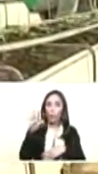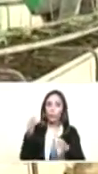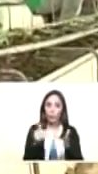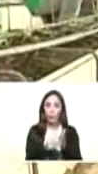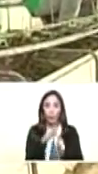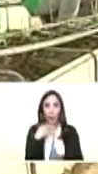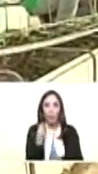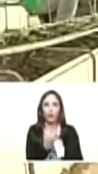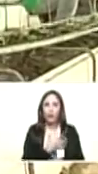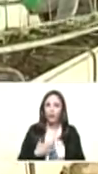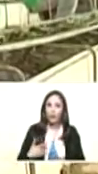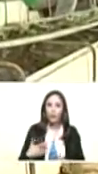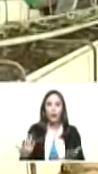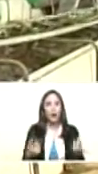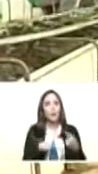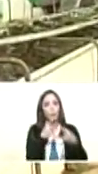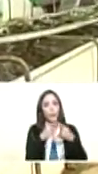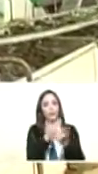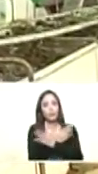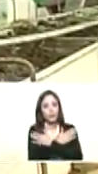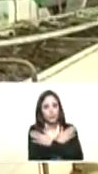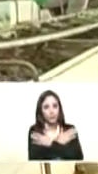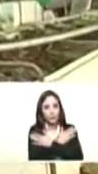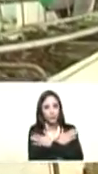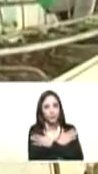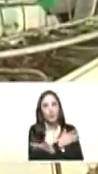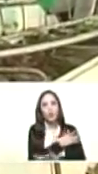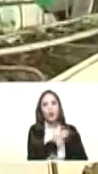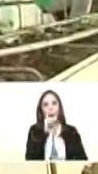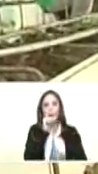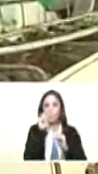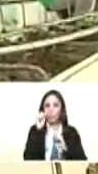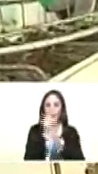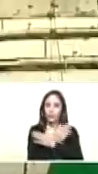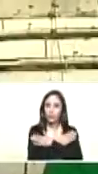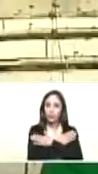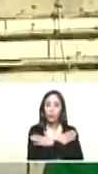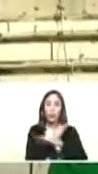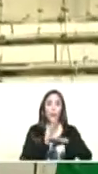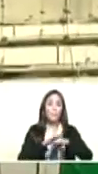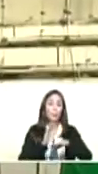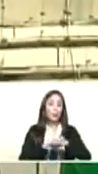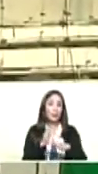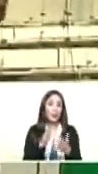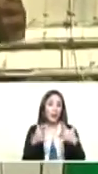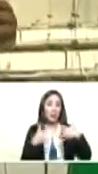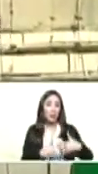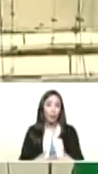agrourbanos. Queremos felicitarlo, presidente, porque usted ha recibido los embates más brutales del imperialismo